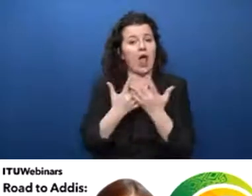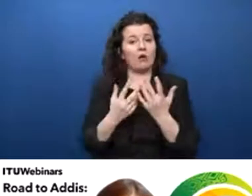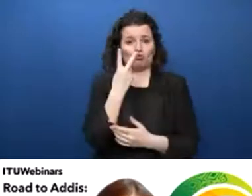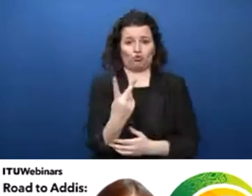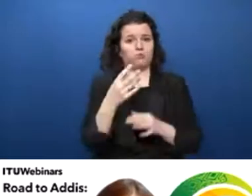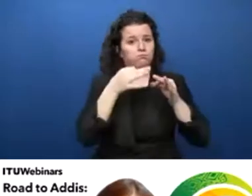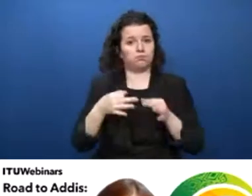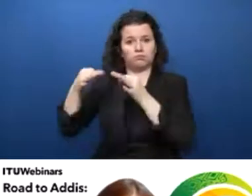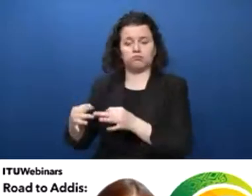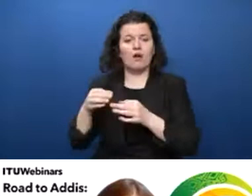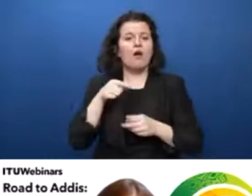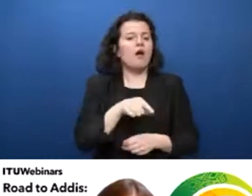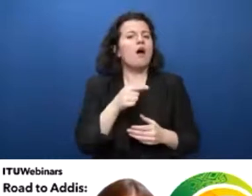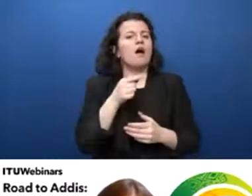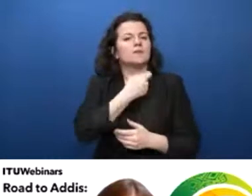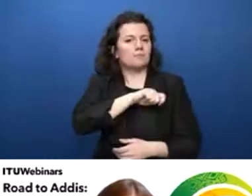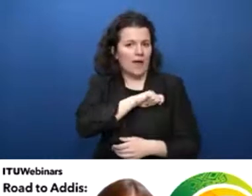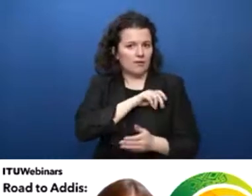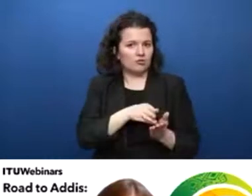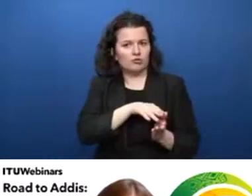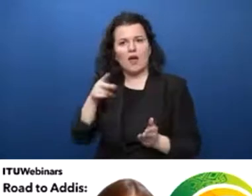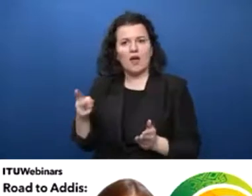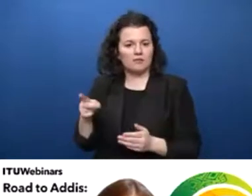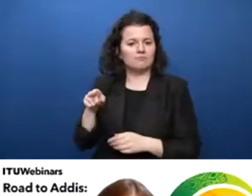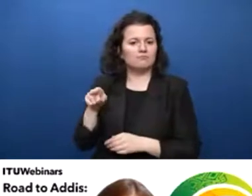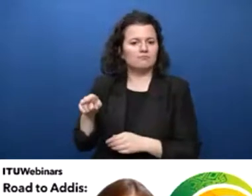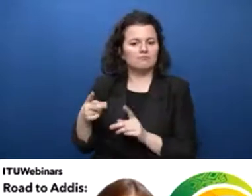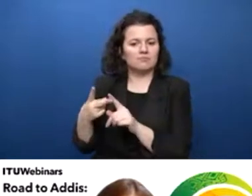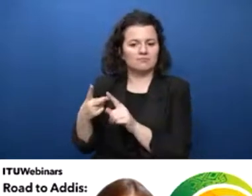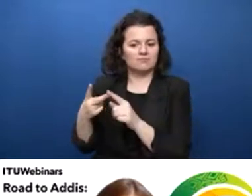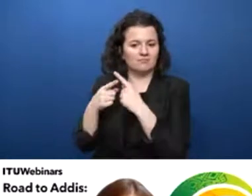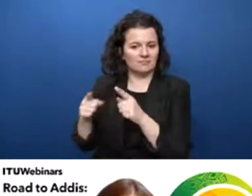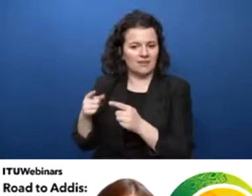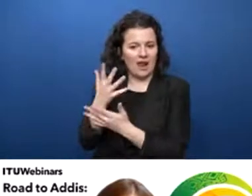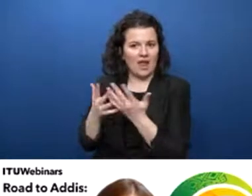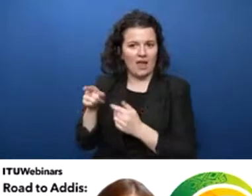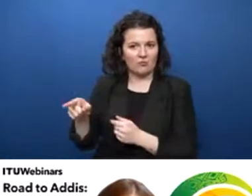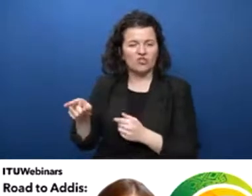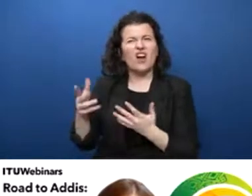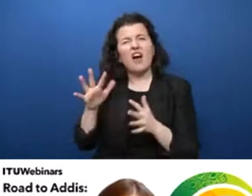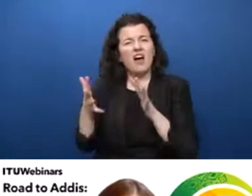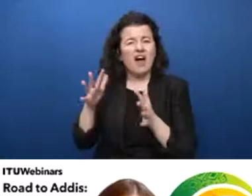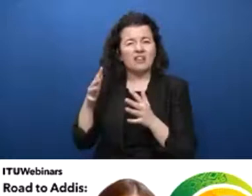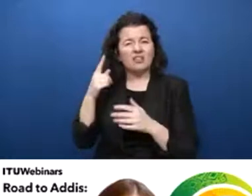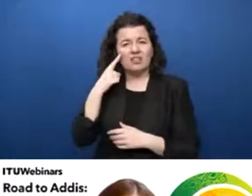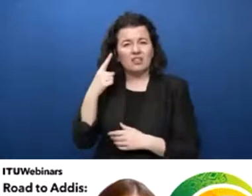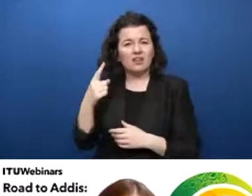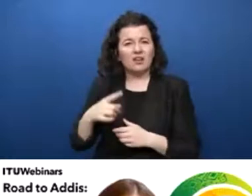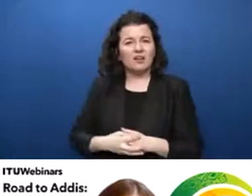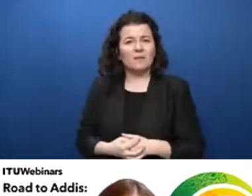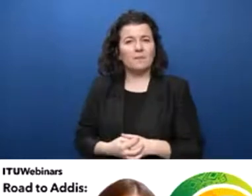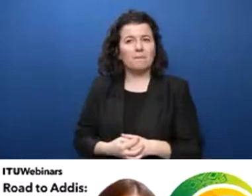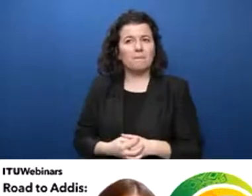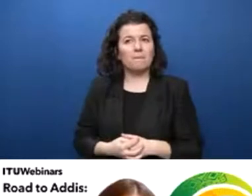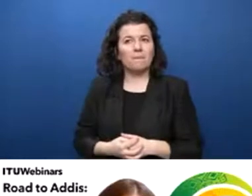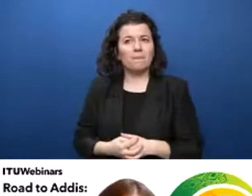aproximadamente el 87% de la población de Paraguay habla el idioma guaraní, se comunica en guaraní. Y claro,